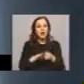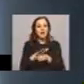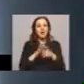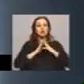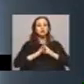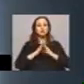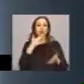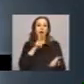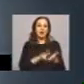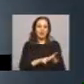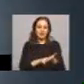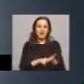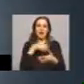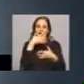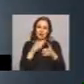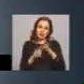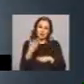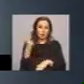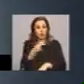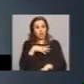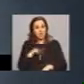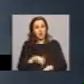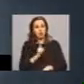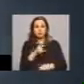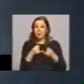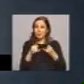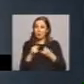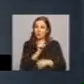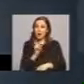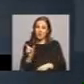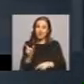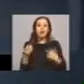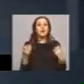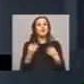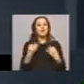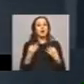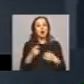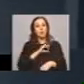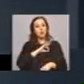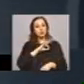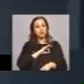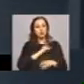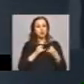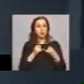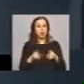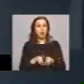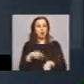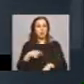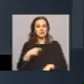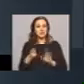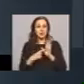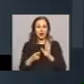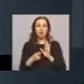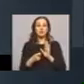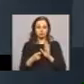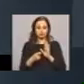realidad y crea la realidad que tú quieres. Por eso tiene tanto peligro las palabras. Por eso es tan peligroso que un señor como el presidente americano haya llegado